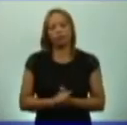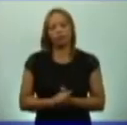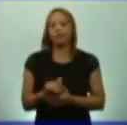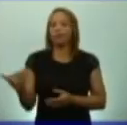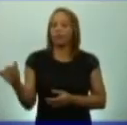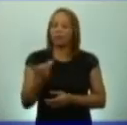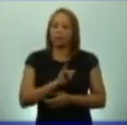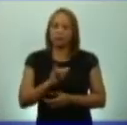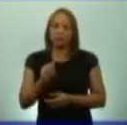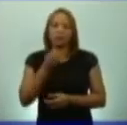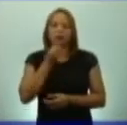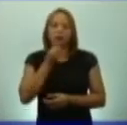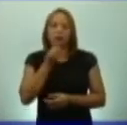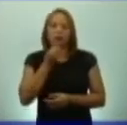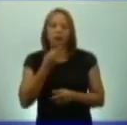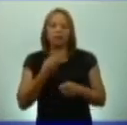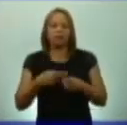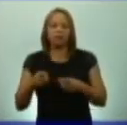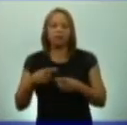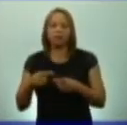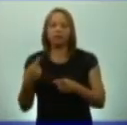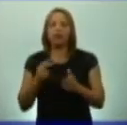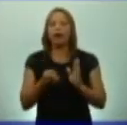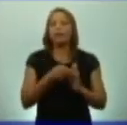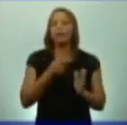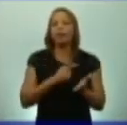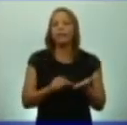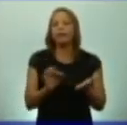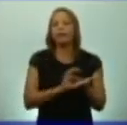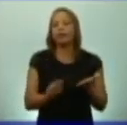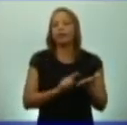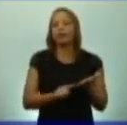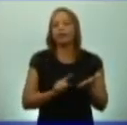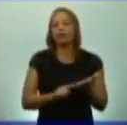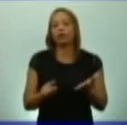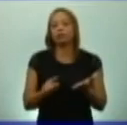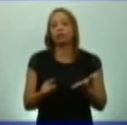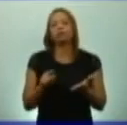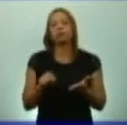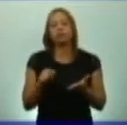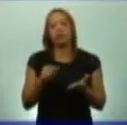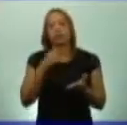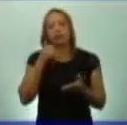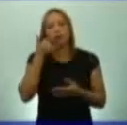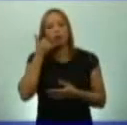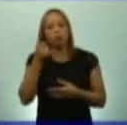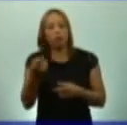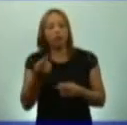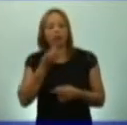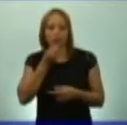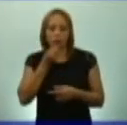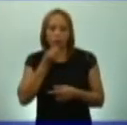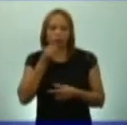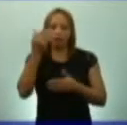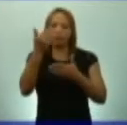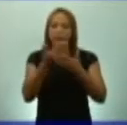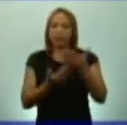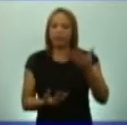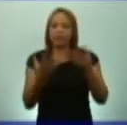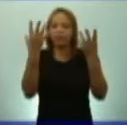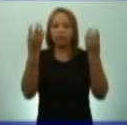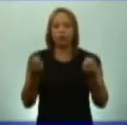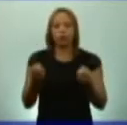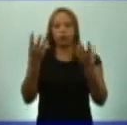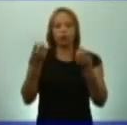También hay una aplicación para dispositivos móviles que te va a permitir descargar nuestras